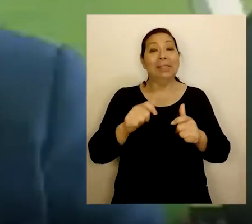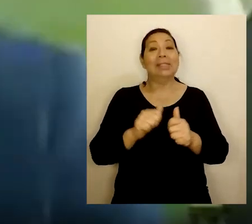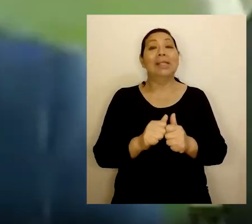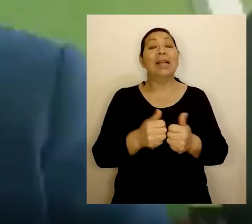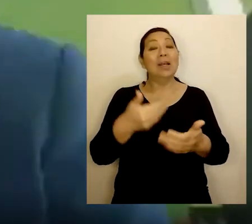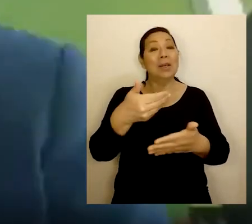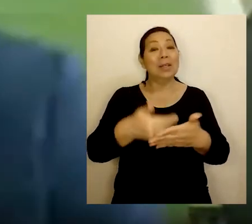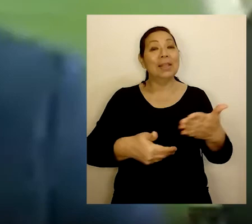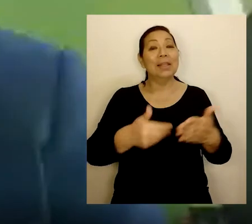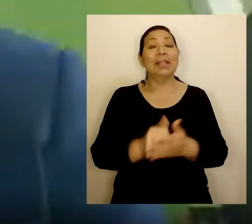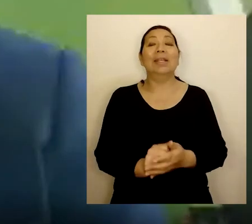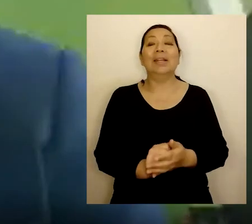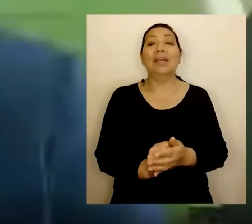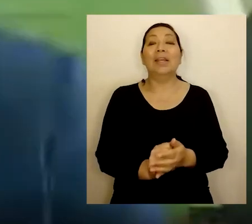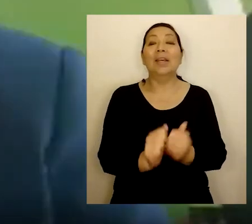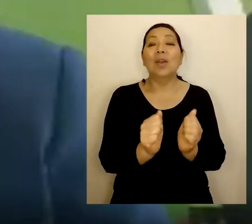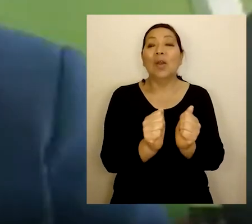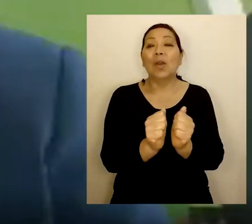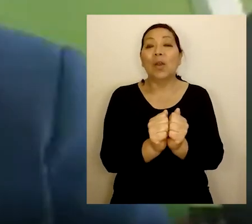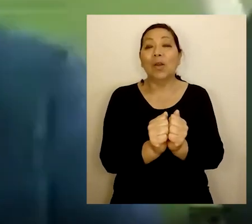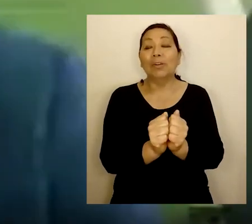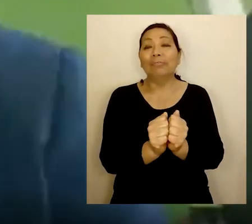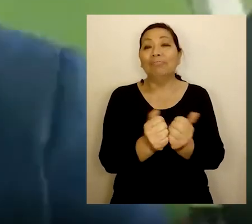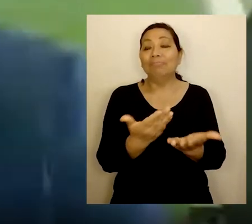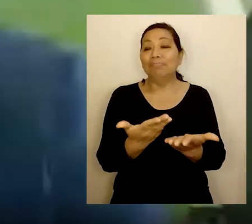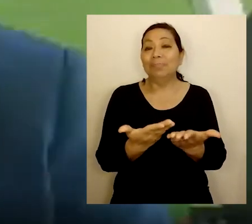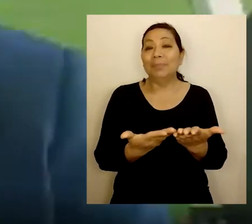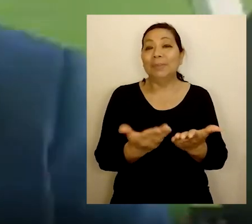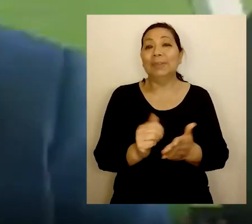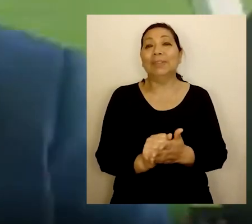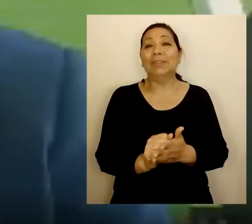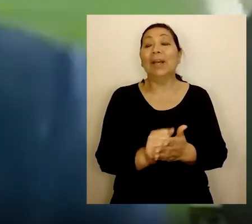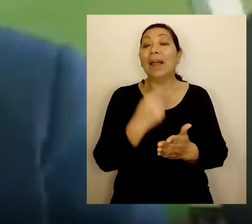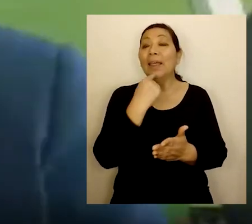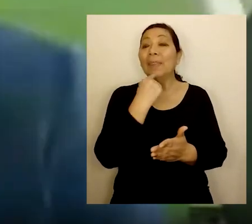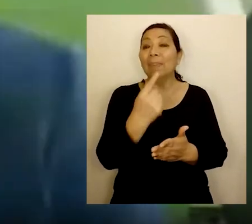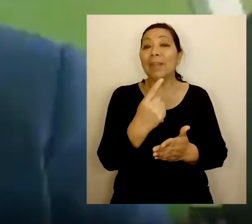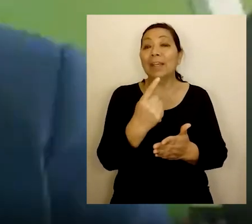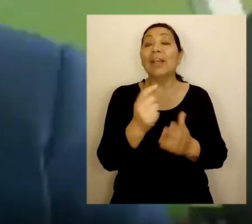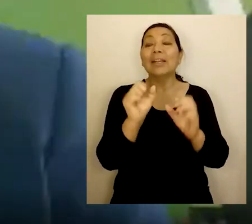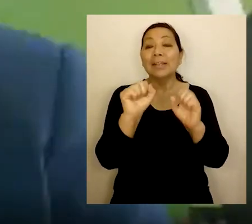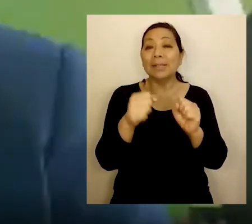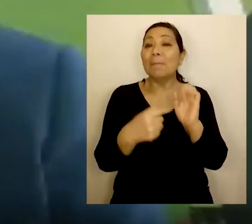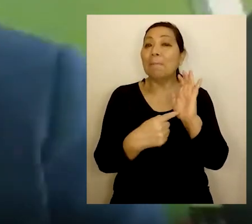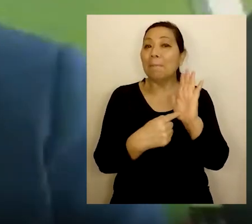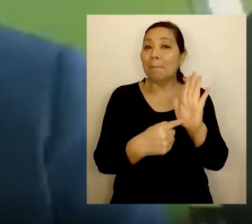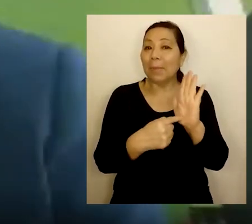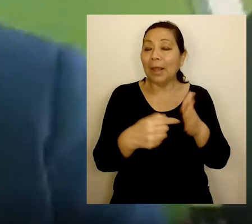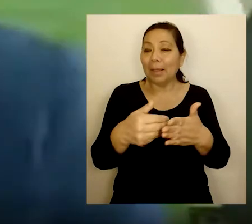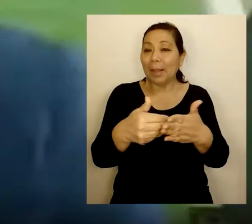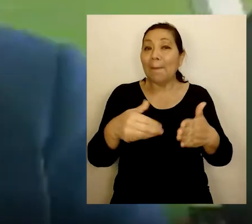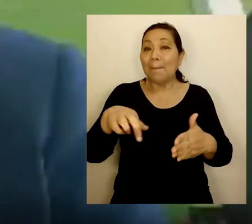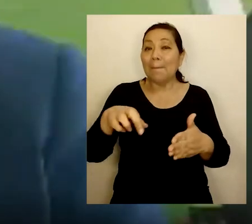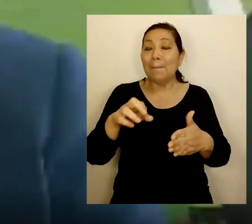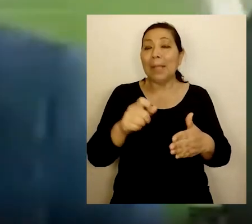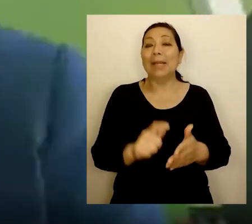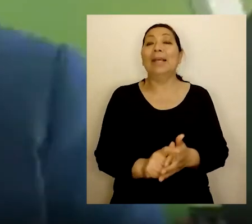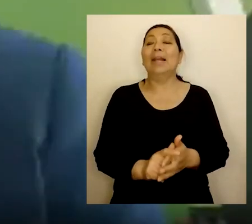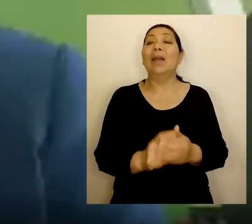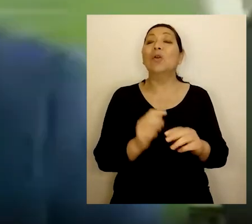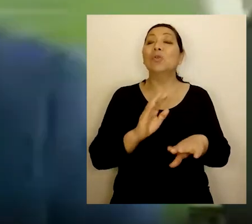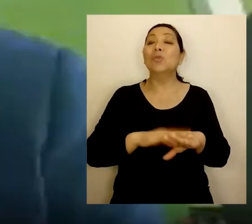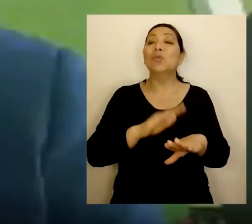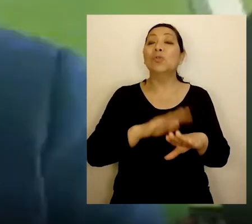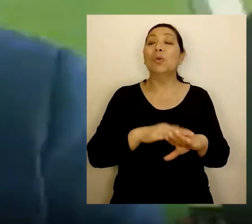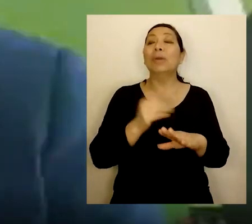acervo documentario, en realidad, el género advirtió de que sí presentaba antecedentes penales el beneficiario